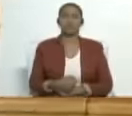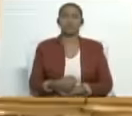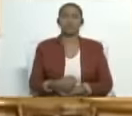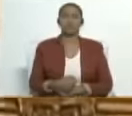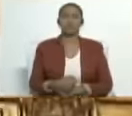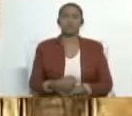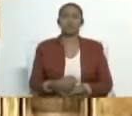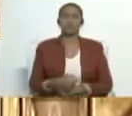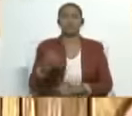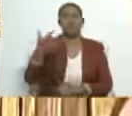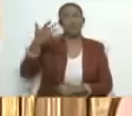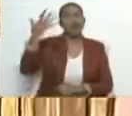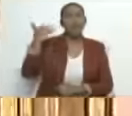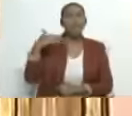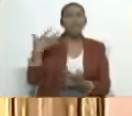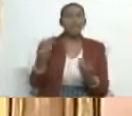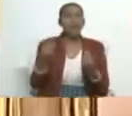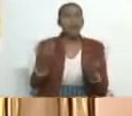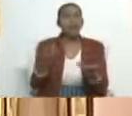aquel